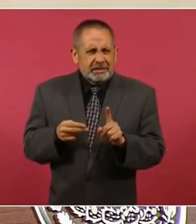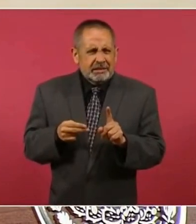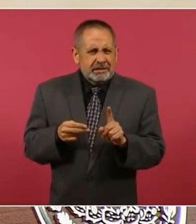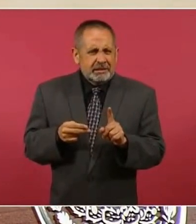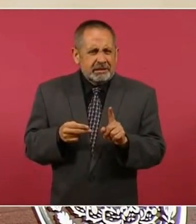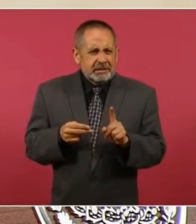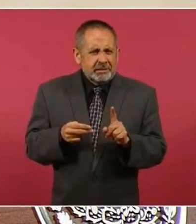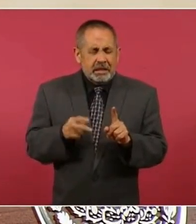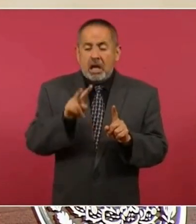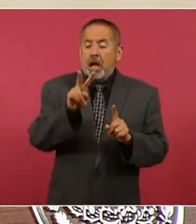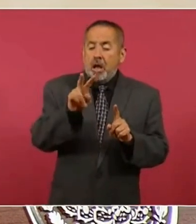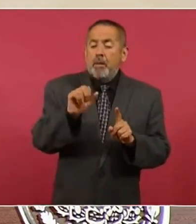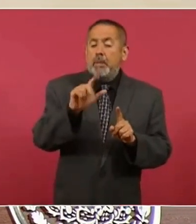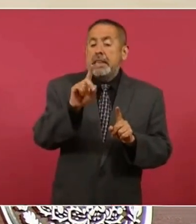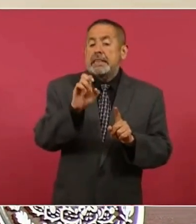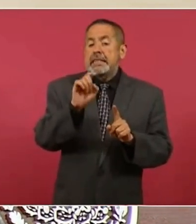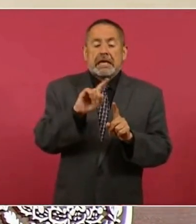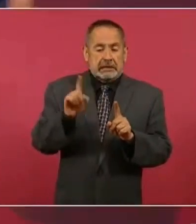de Valdés,